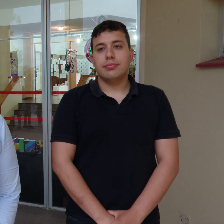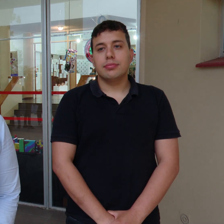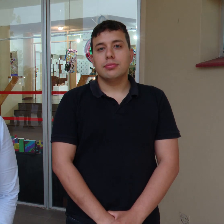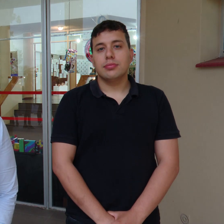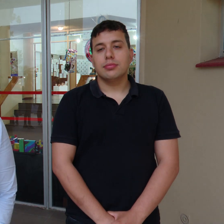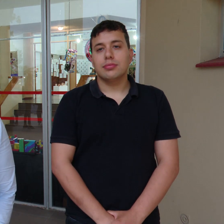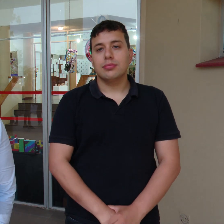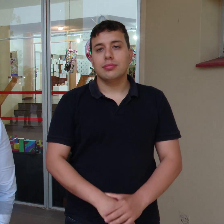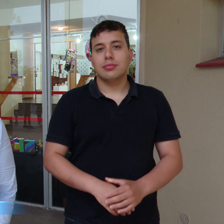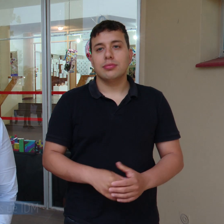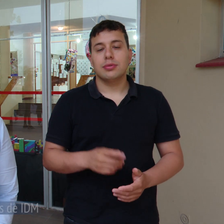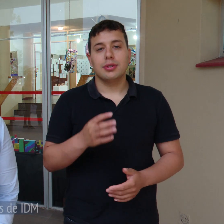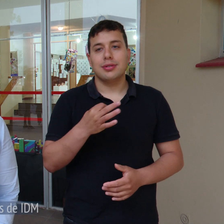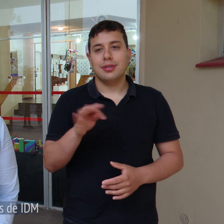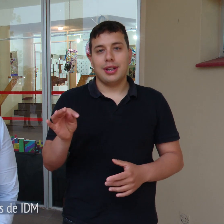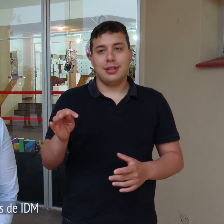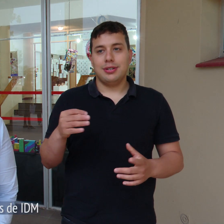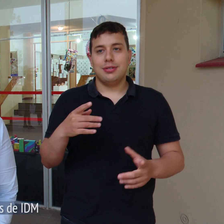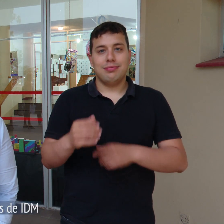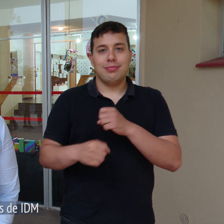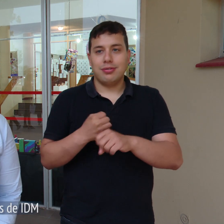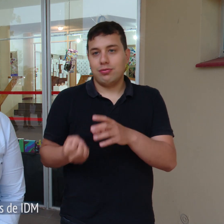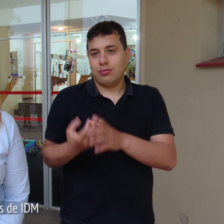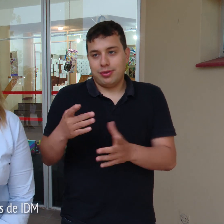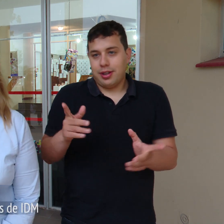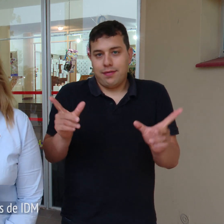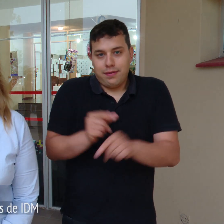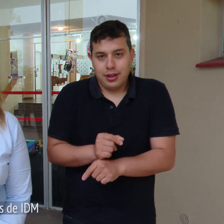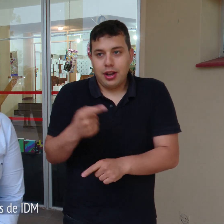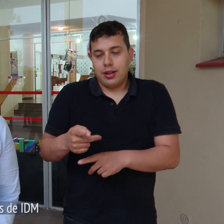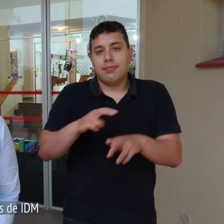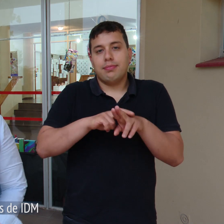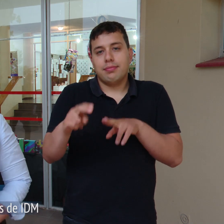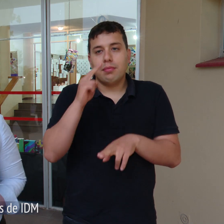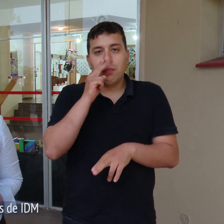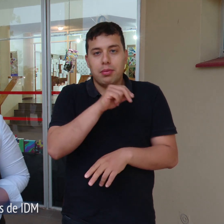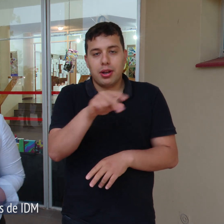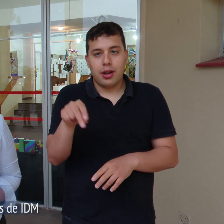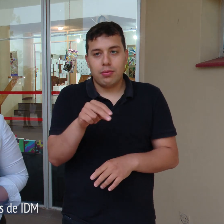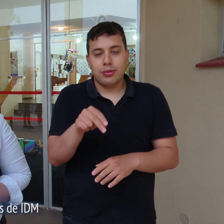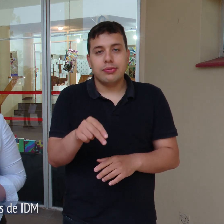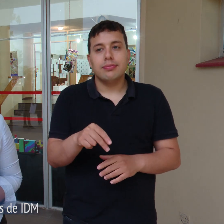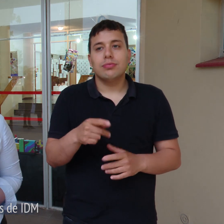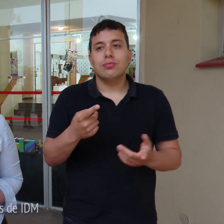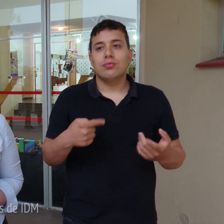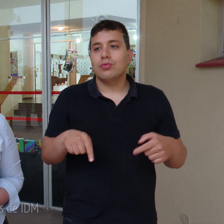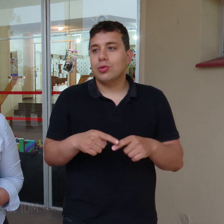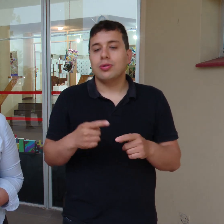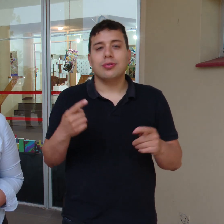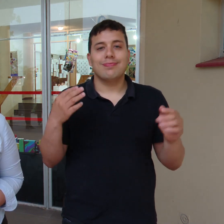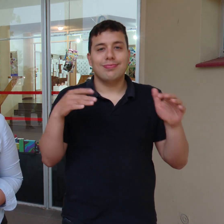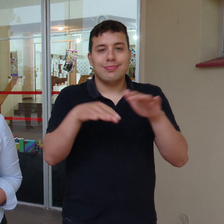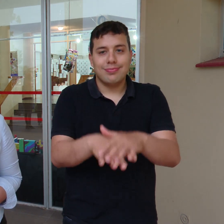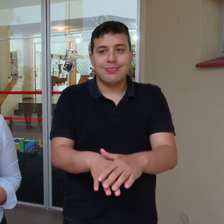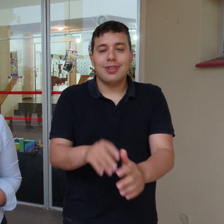Culminando una nueva edición de los talleres de lengua de señas en Pandiazúcar y Piriápolis. Un lindo evento de